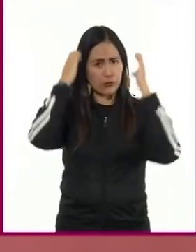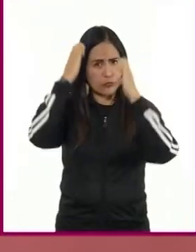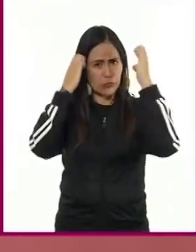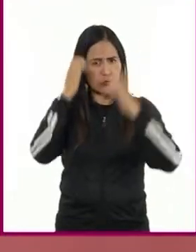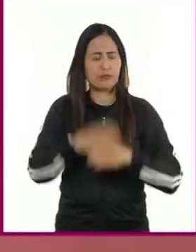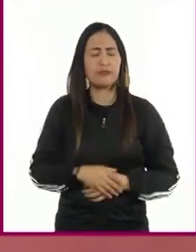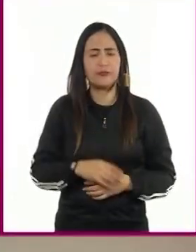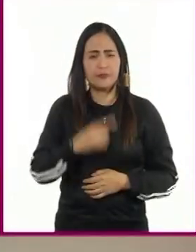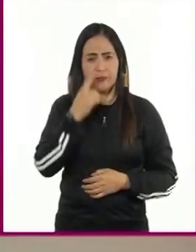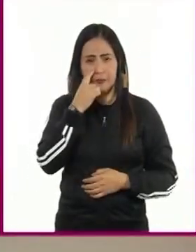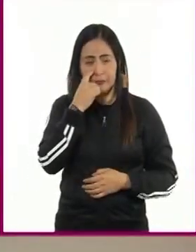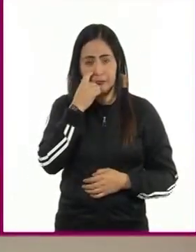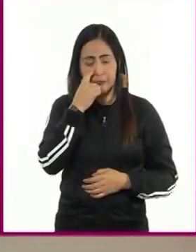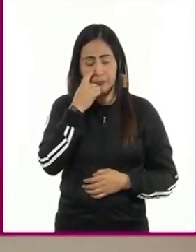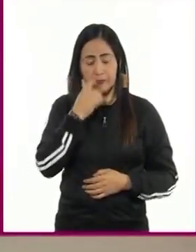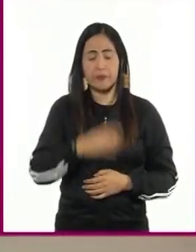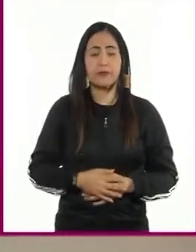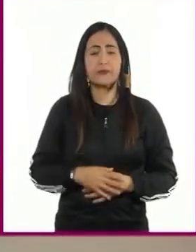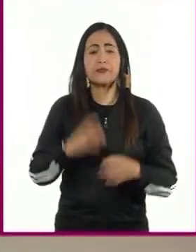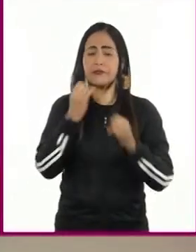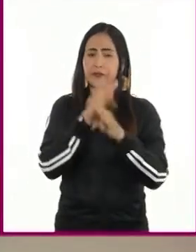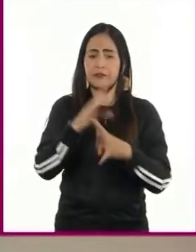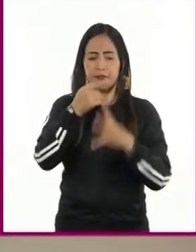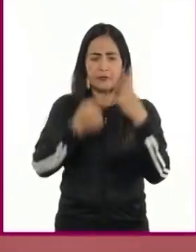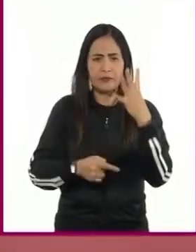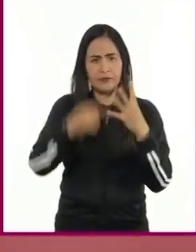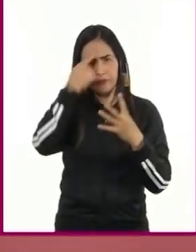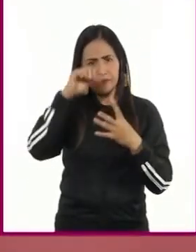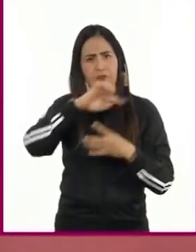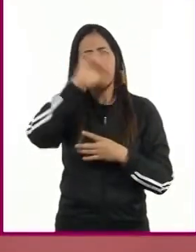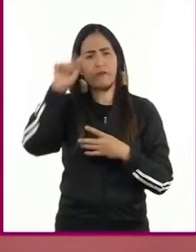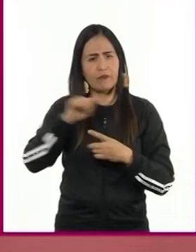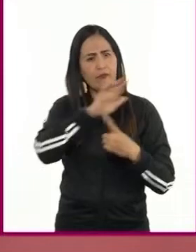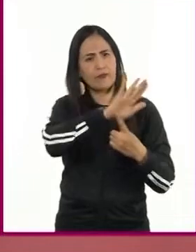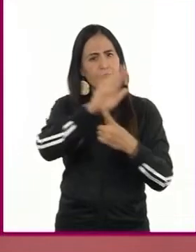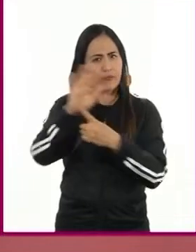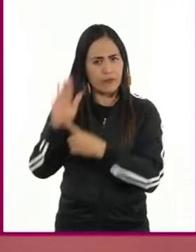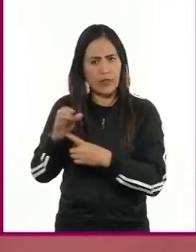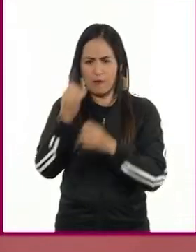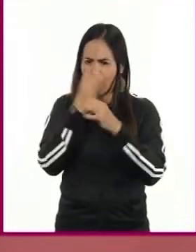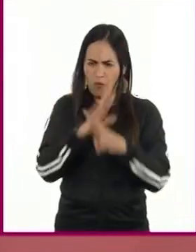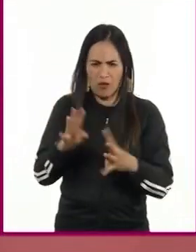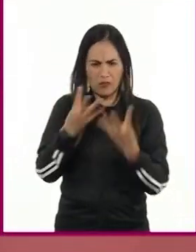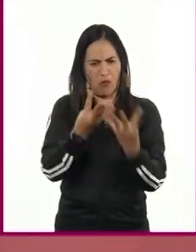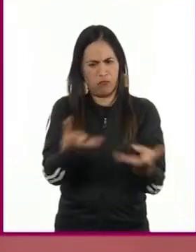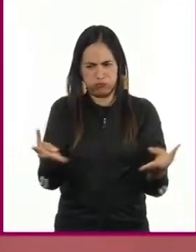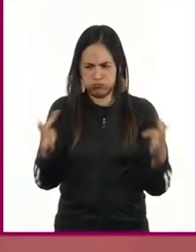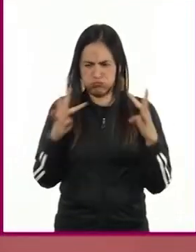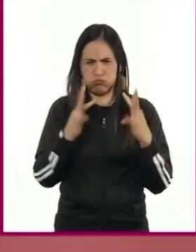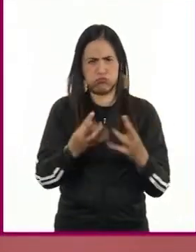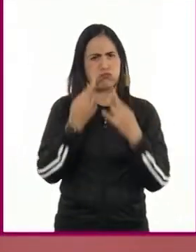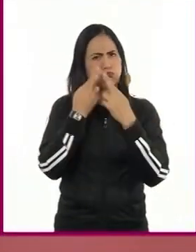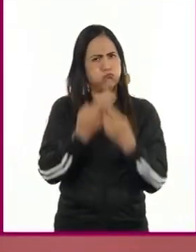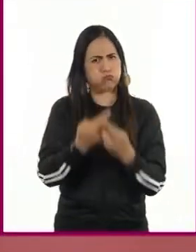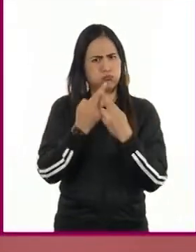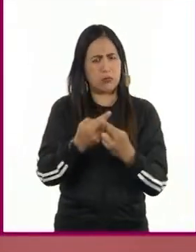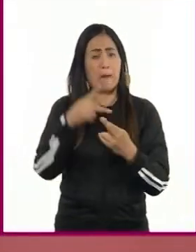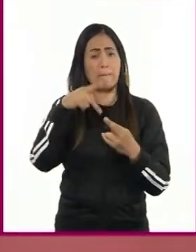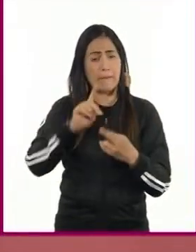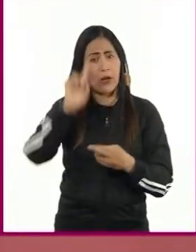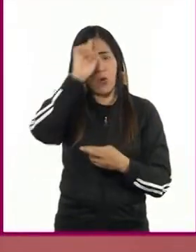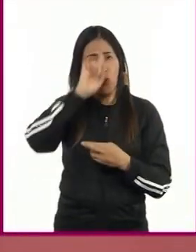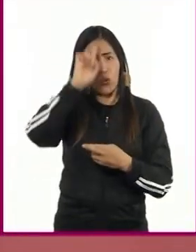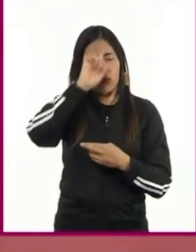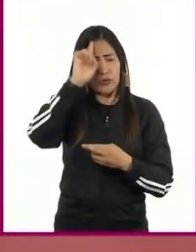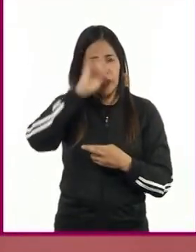discernir información pertinente para compartirla en una exposición, ya que información hay mucha y por lo tanto es recomendable que ahonden